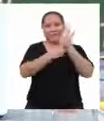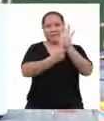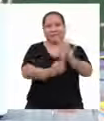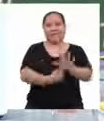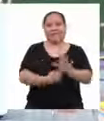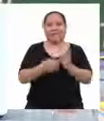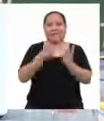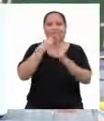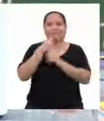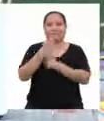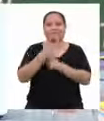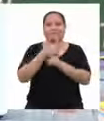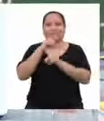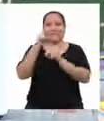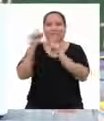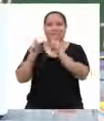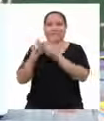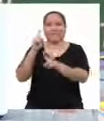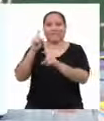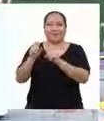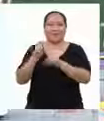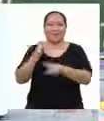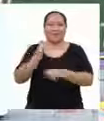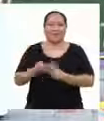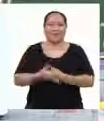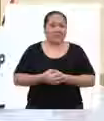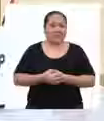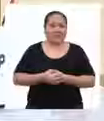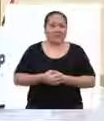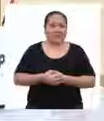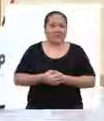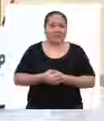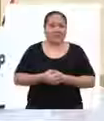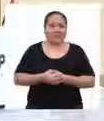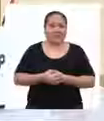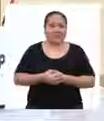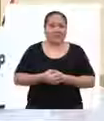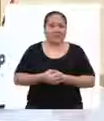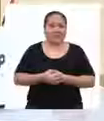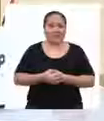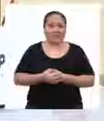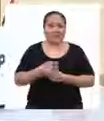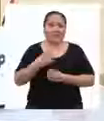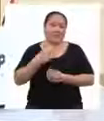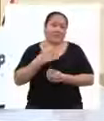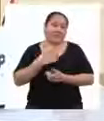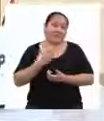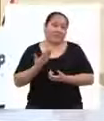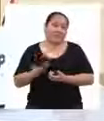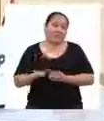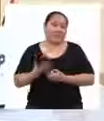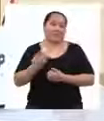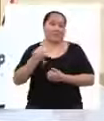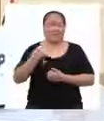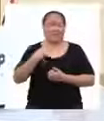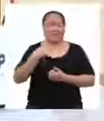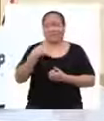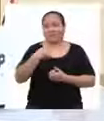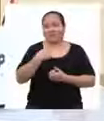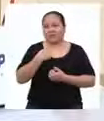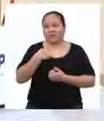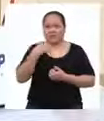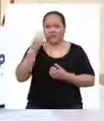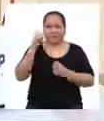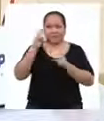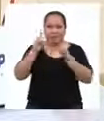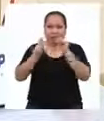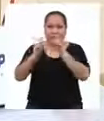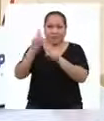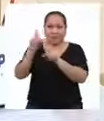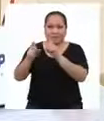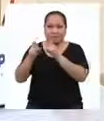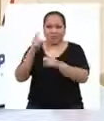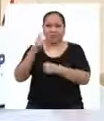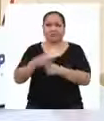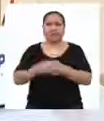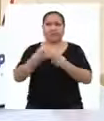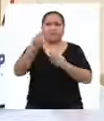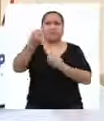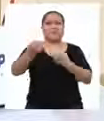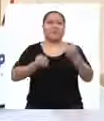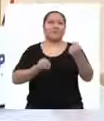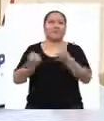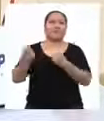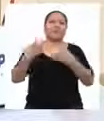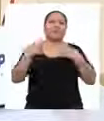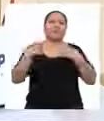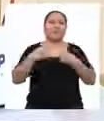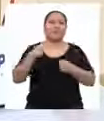los resultados de mi estudio de investigación. En mi caso, dado que yo he aplicado la encuesta sobre transporte y salud